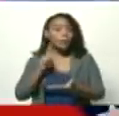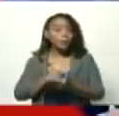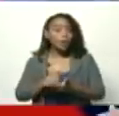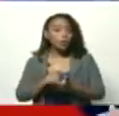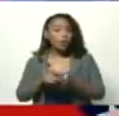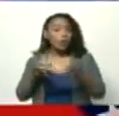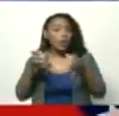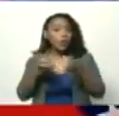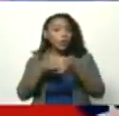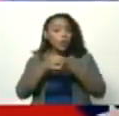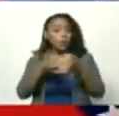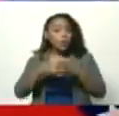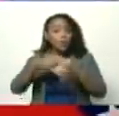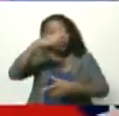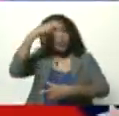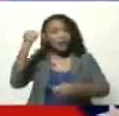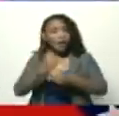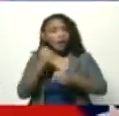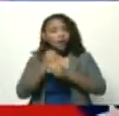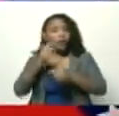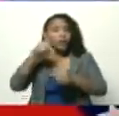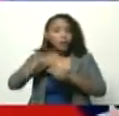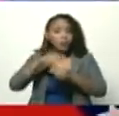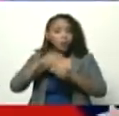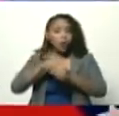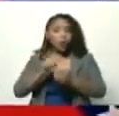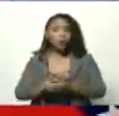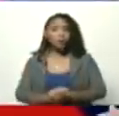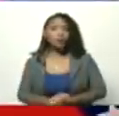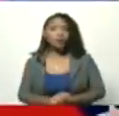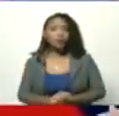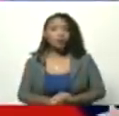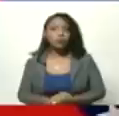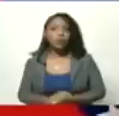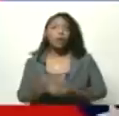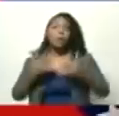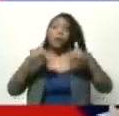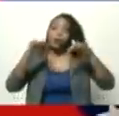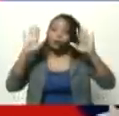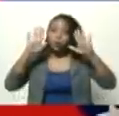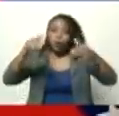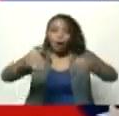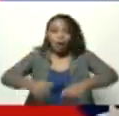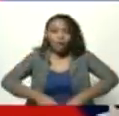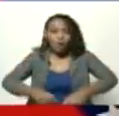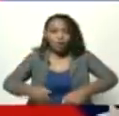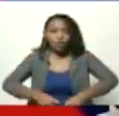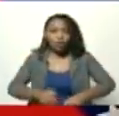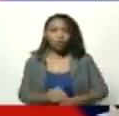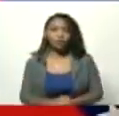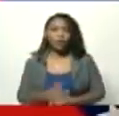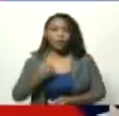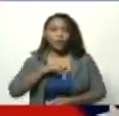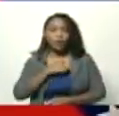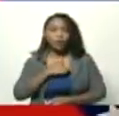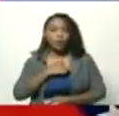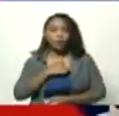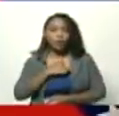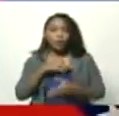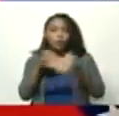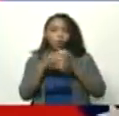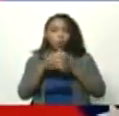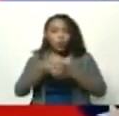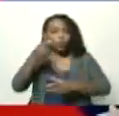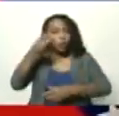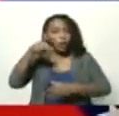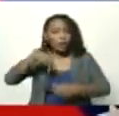clase trabajadora petrolera y, por supuesto, del esfuerzo de nuestros organismos de seguridad del